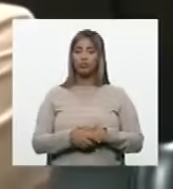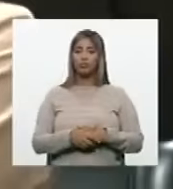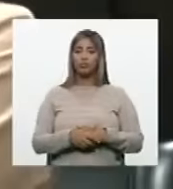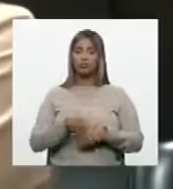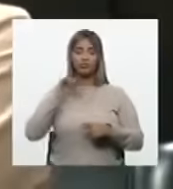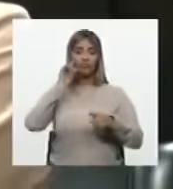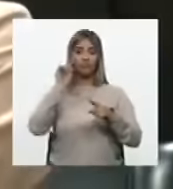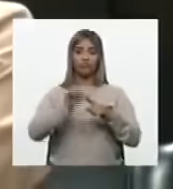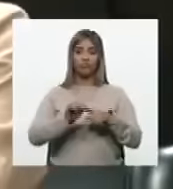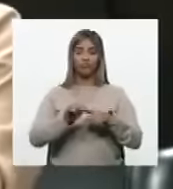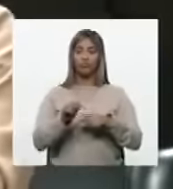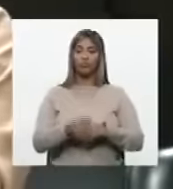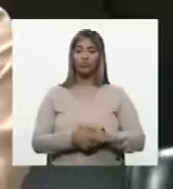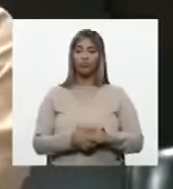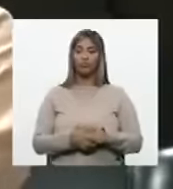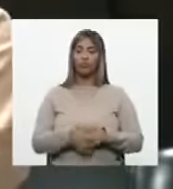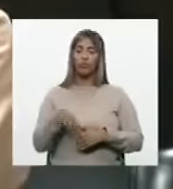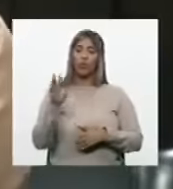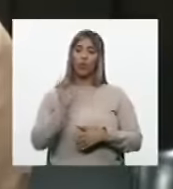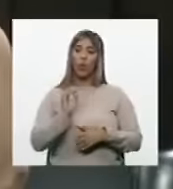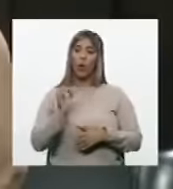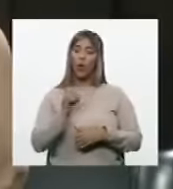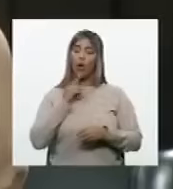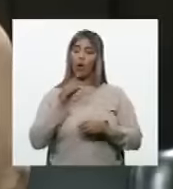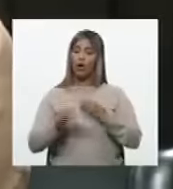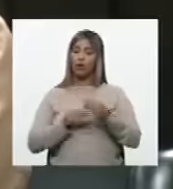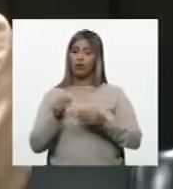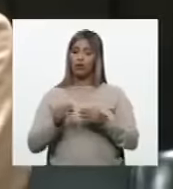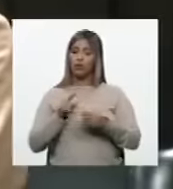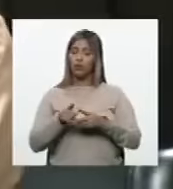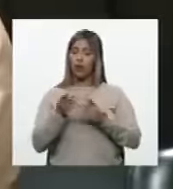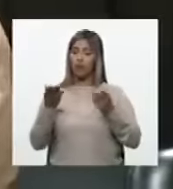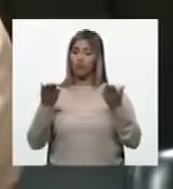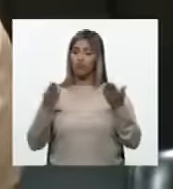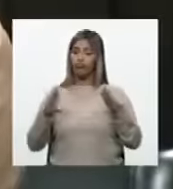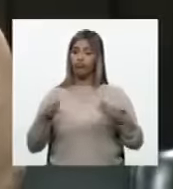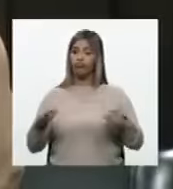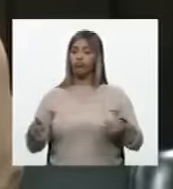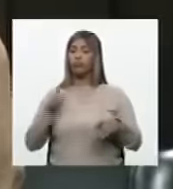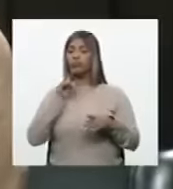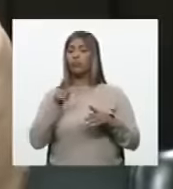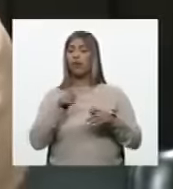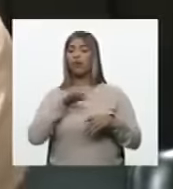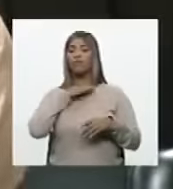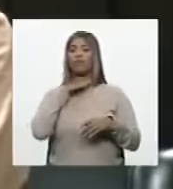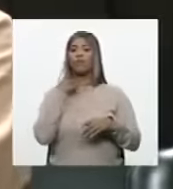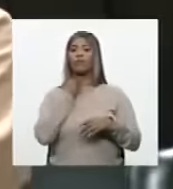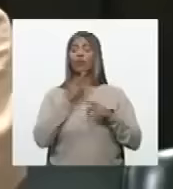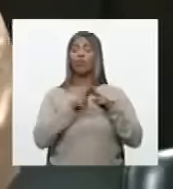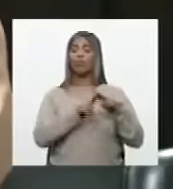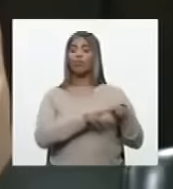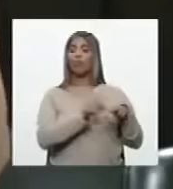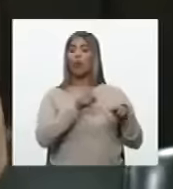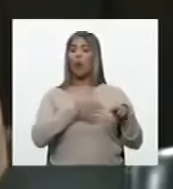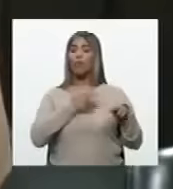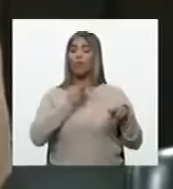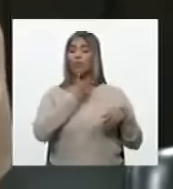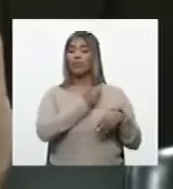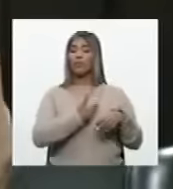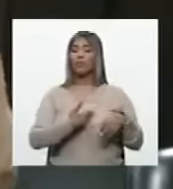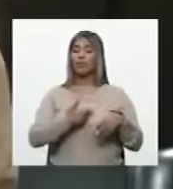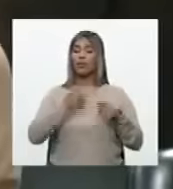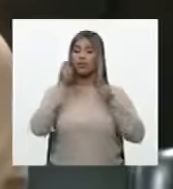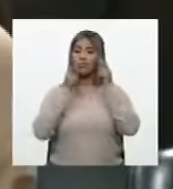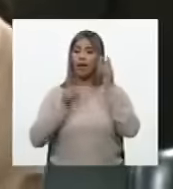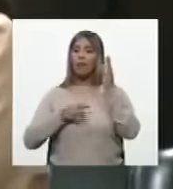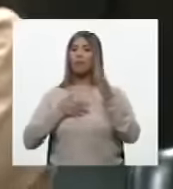destino o la acción magnicida inocularon esa enfermedad que no permitió al comandante